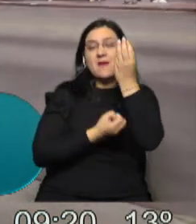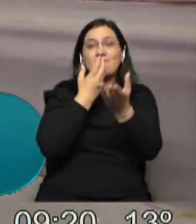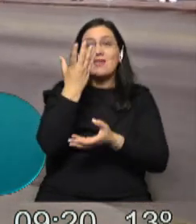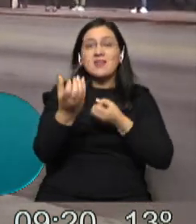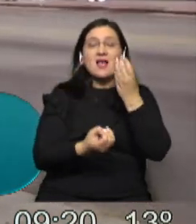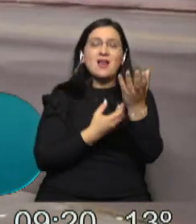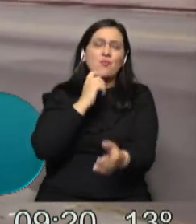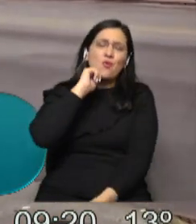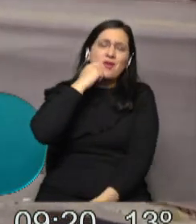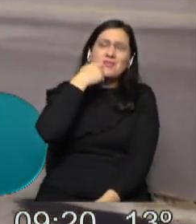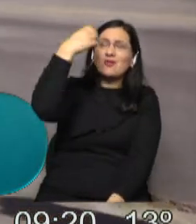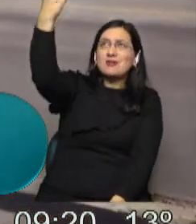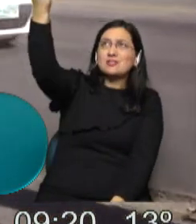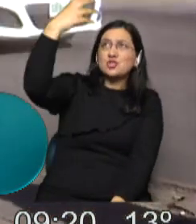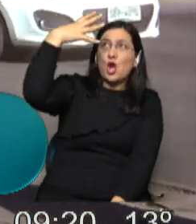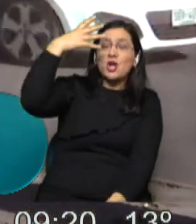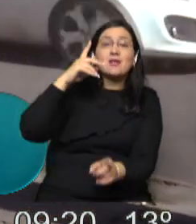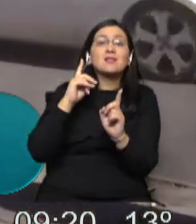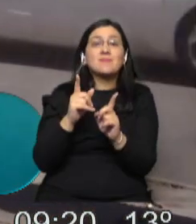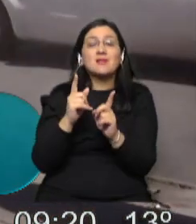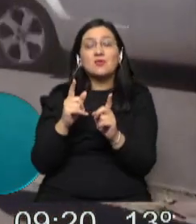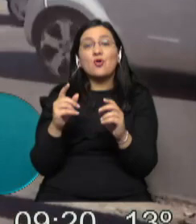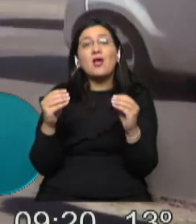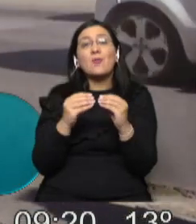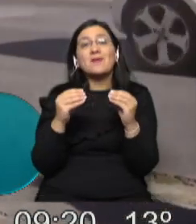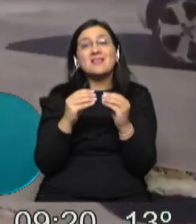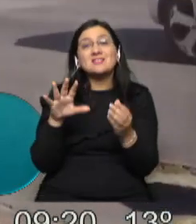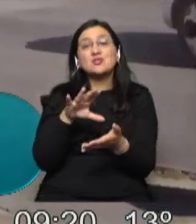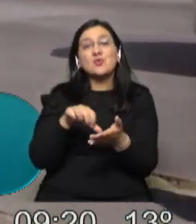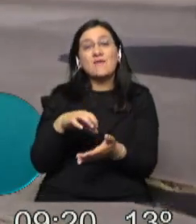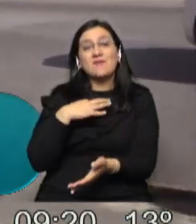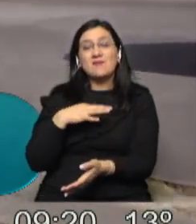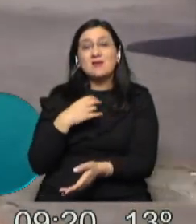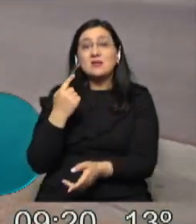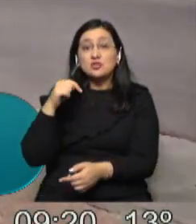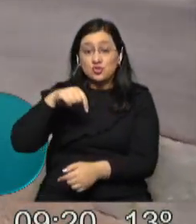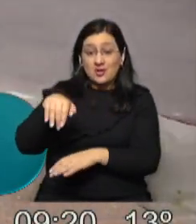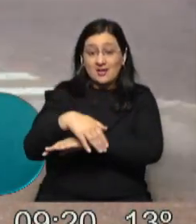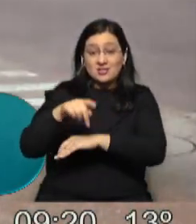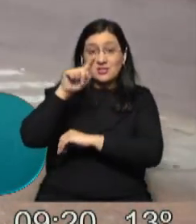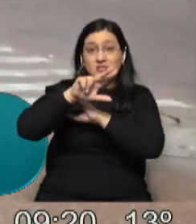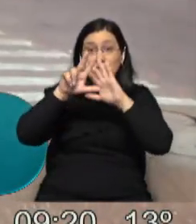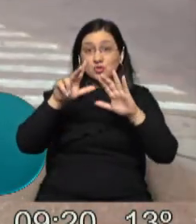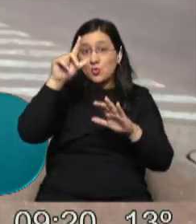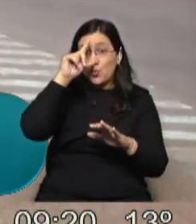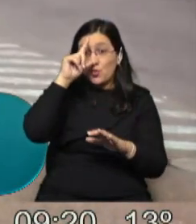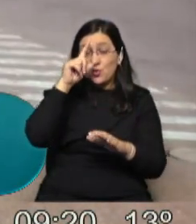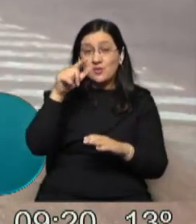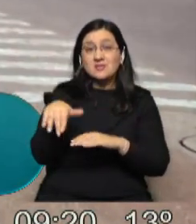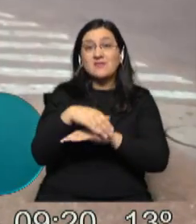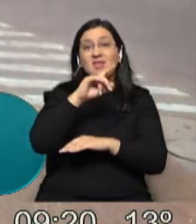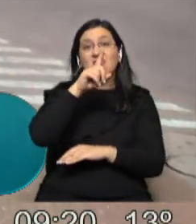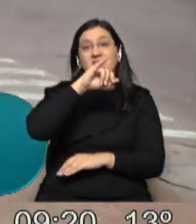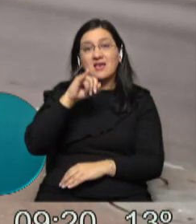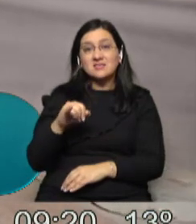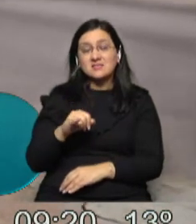de júbilo al sol y también, por supuesto, con la compañía de Ciudad Viva. Yo me encuentro en 18 de julio y Acevedo Díaz, ¿no? 18 de